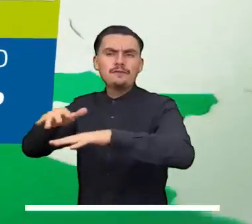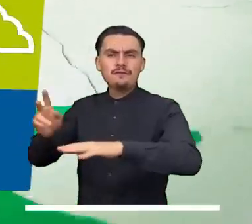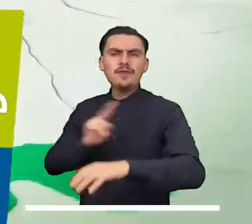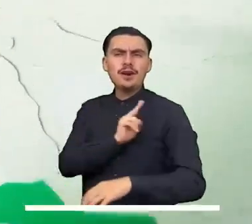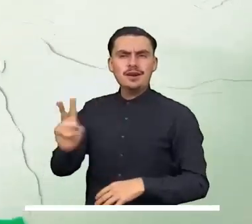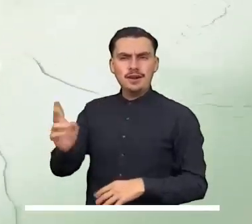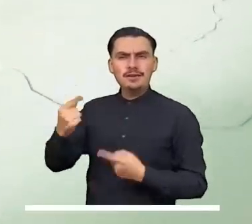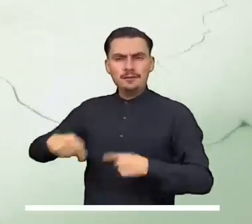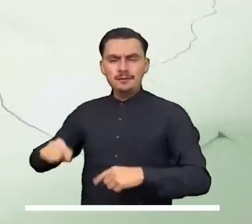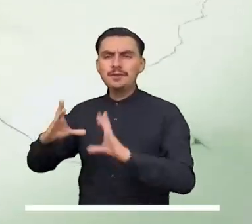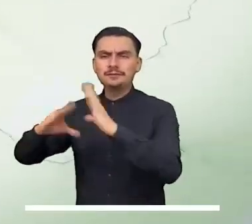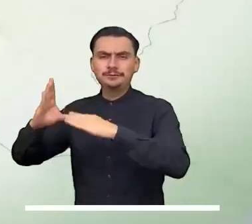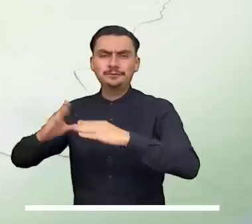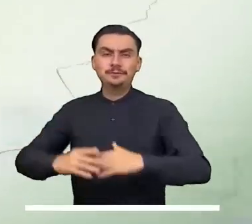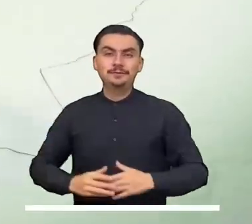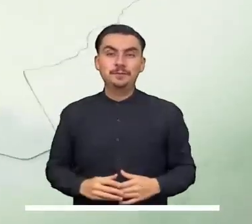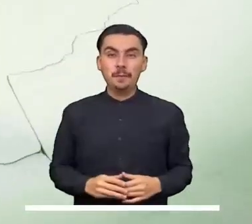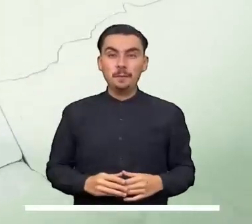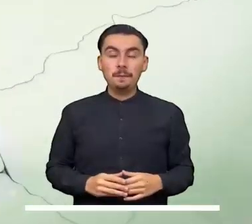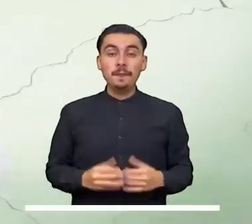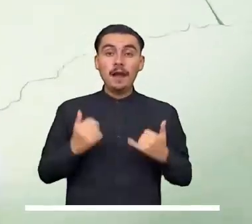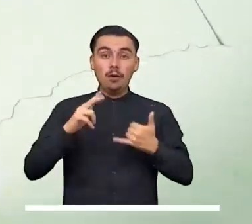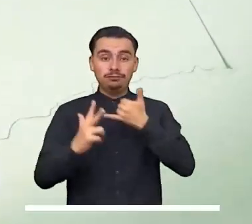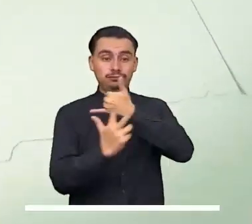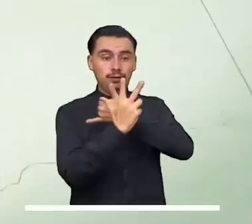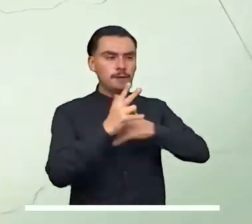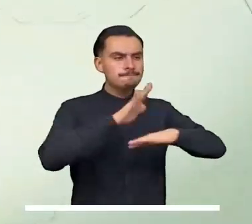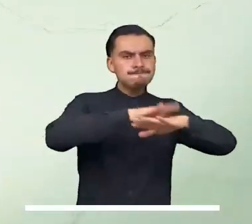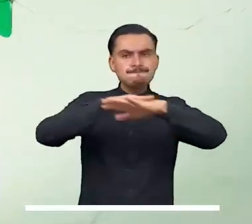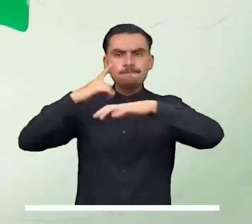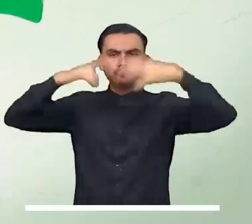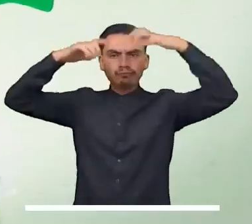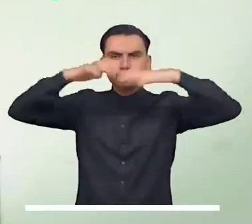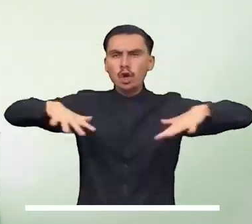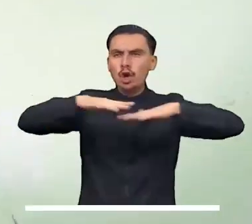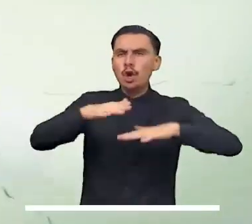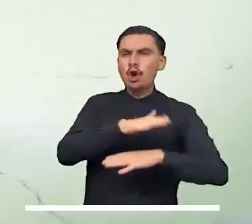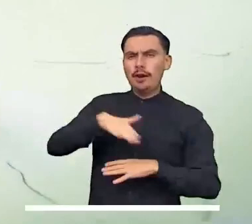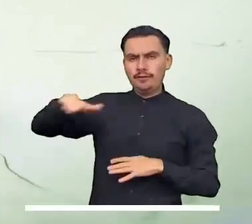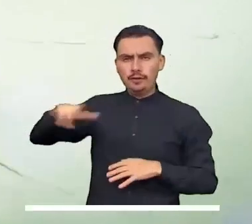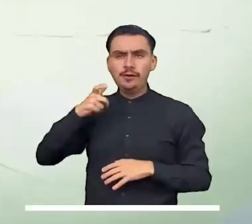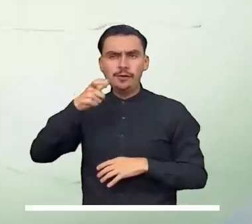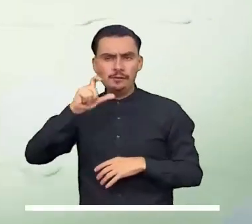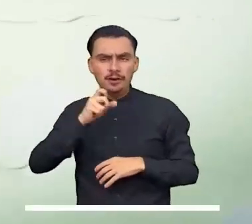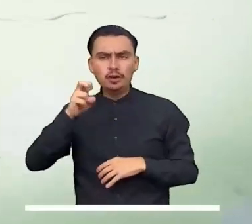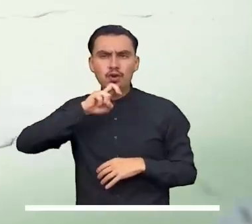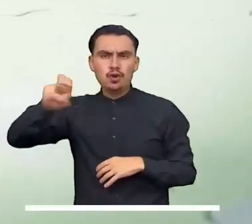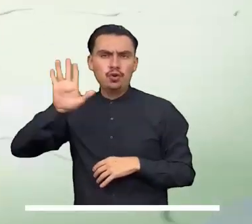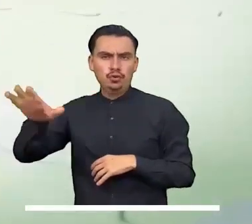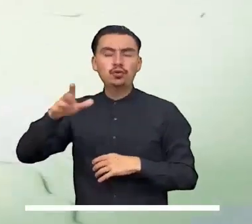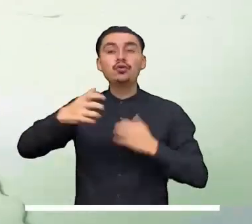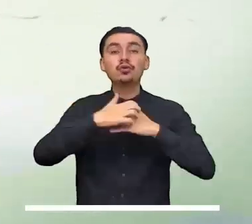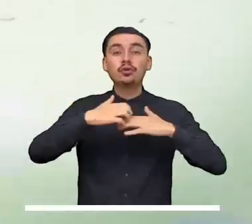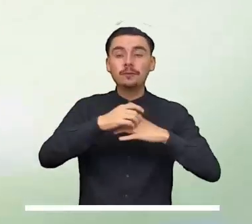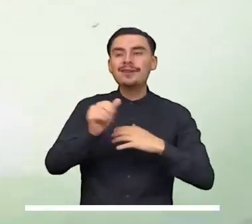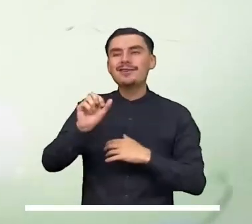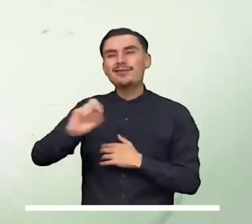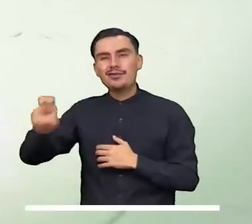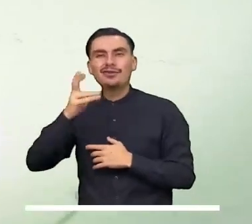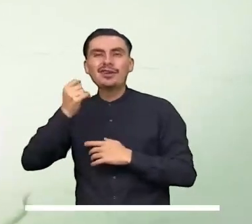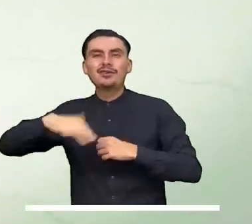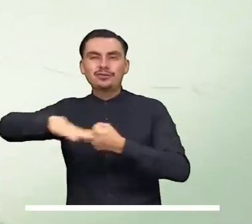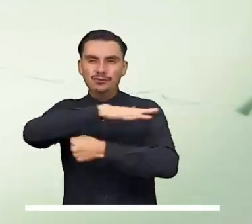y Cauca. Las lluvias andinas se concentrarían en Antioquia, Eje Cafetero, norte de Tolima y norte y occidente